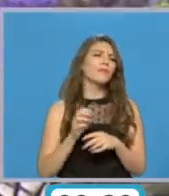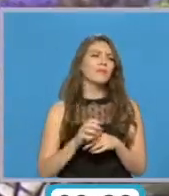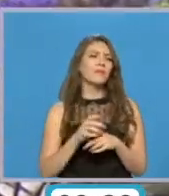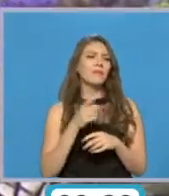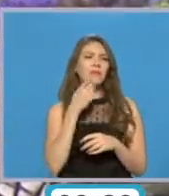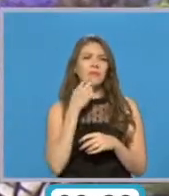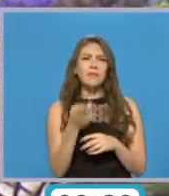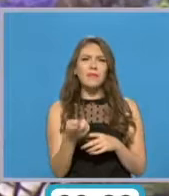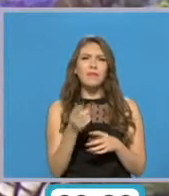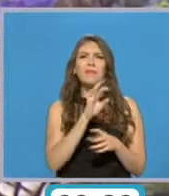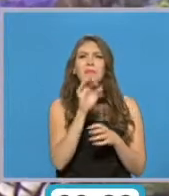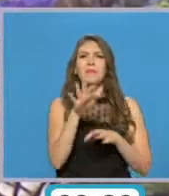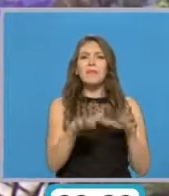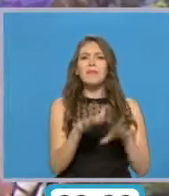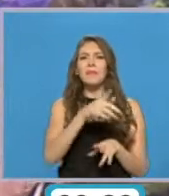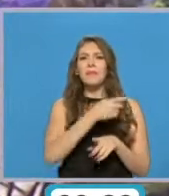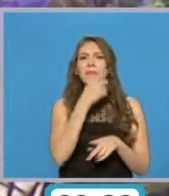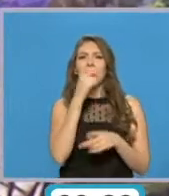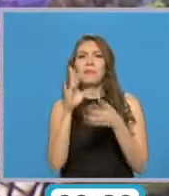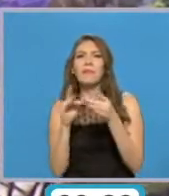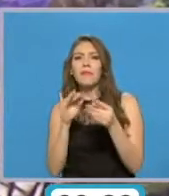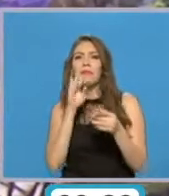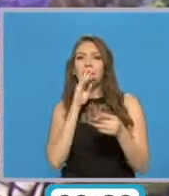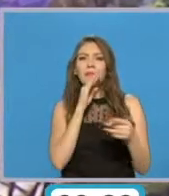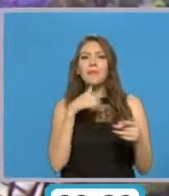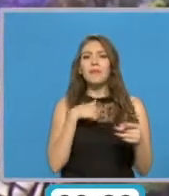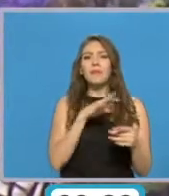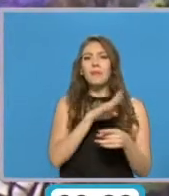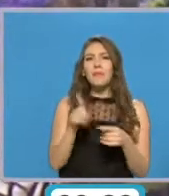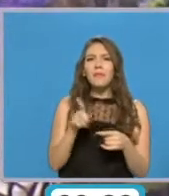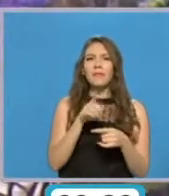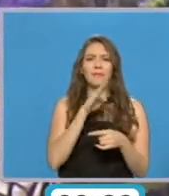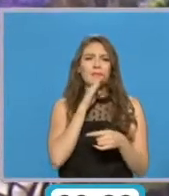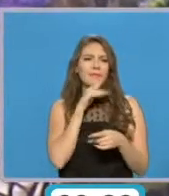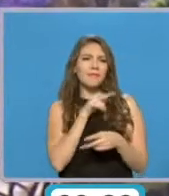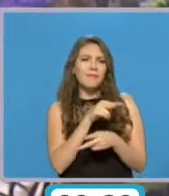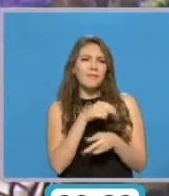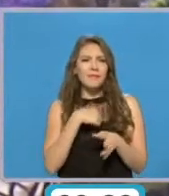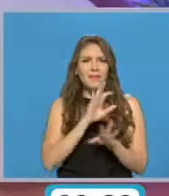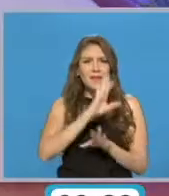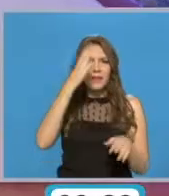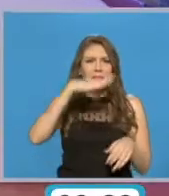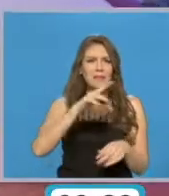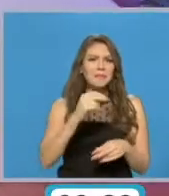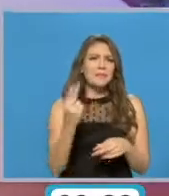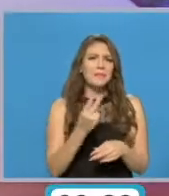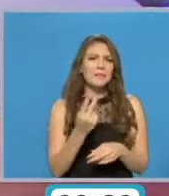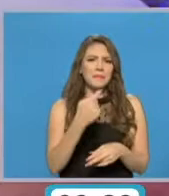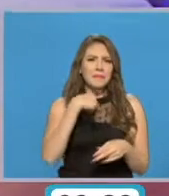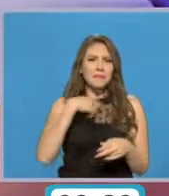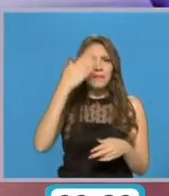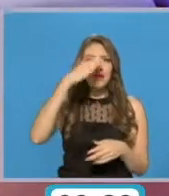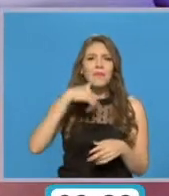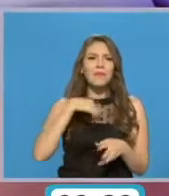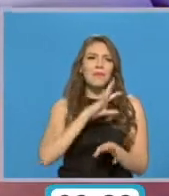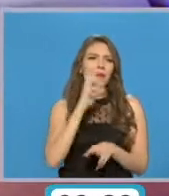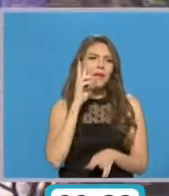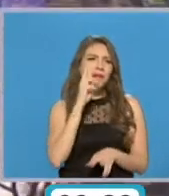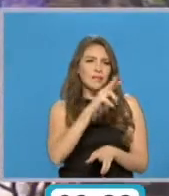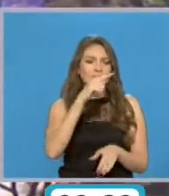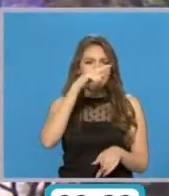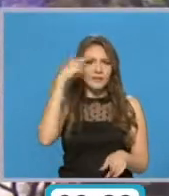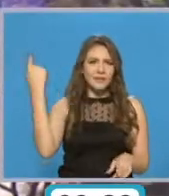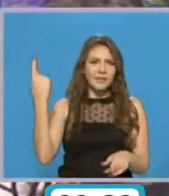Ay, hijo, pues ya lo sabía, o sea, no era necesario que me lo dijeras y que me lo aclararas, nos queda perfectamente claro a todos.